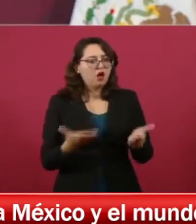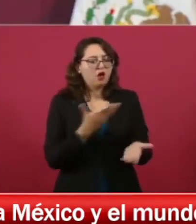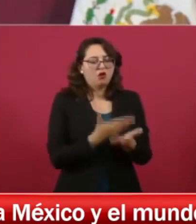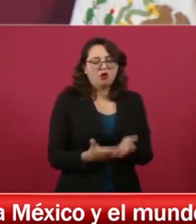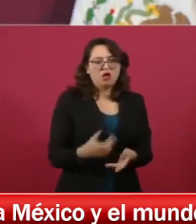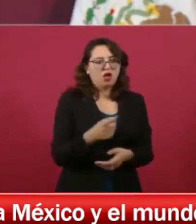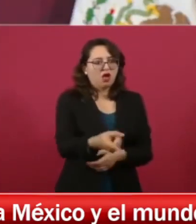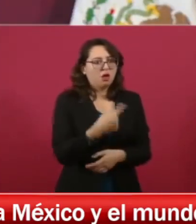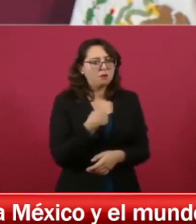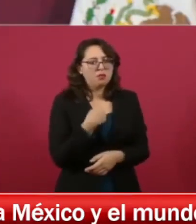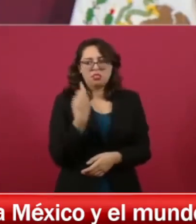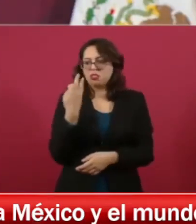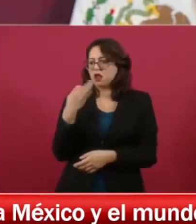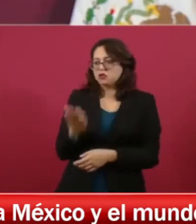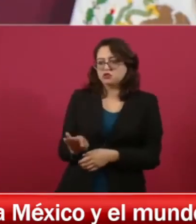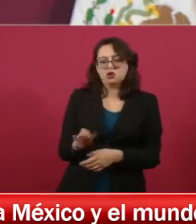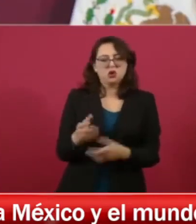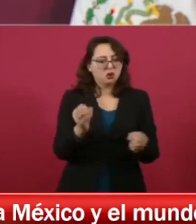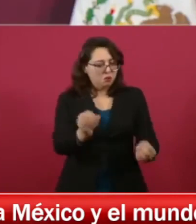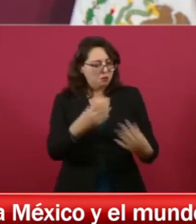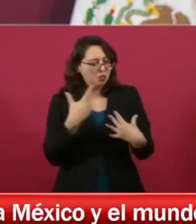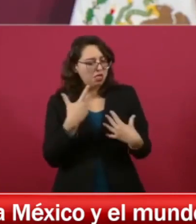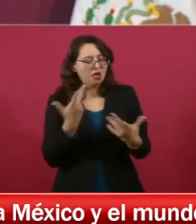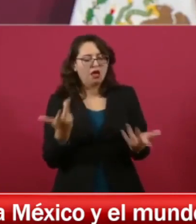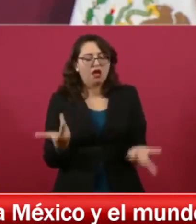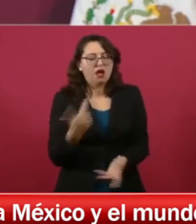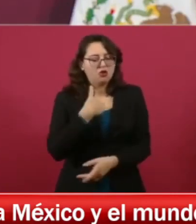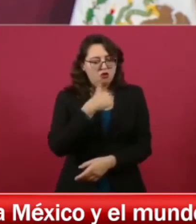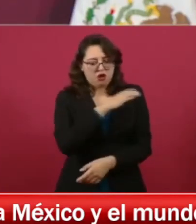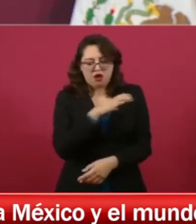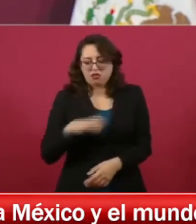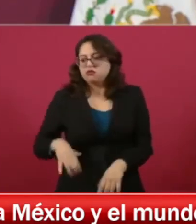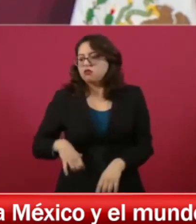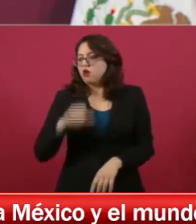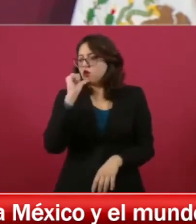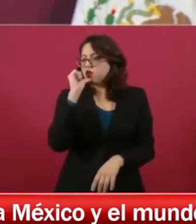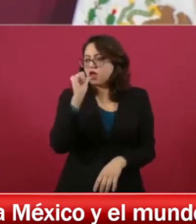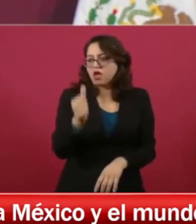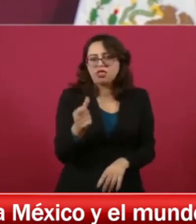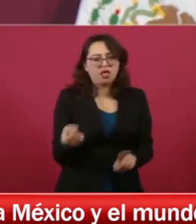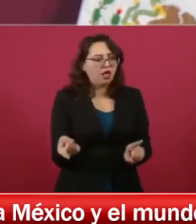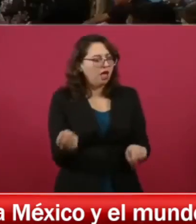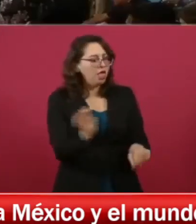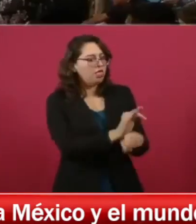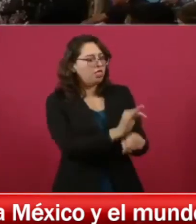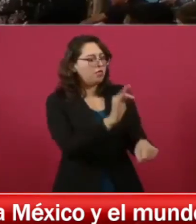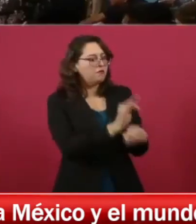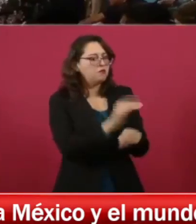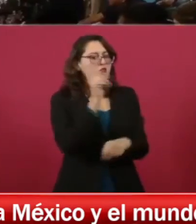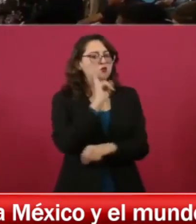y ahora me abandonan estos ingratos.